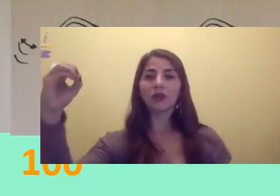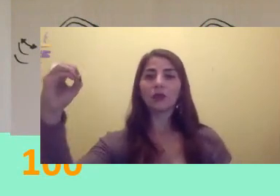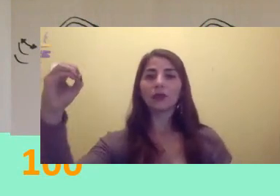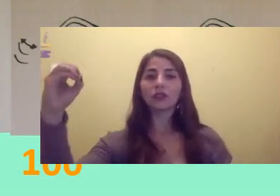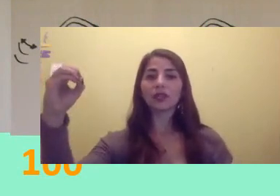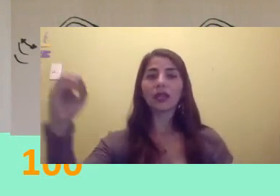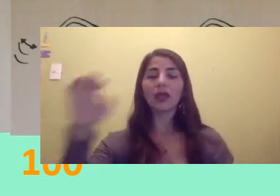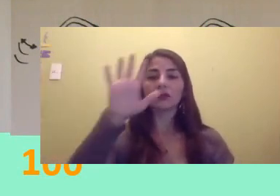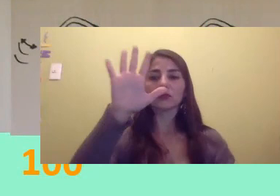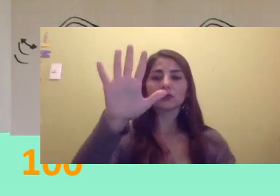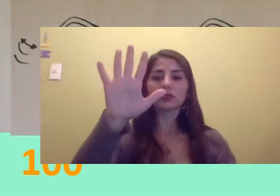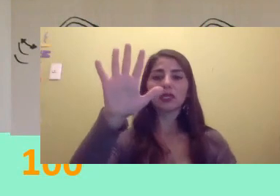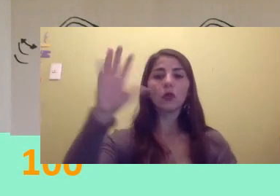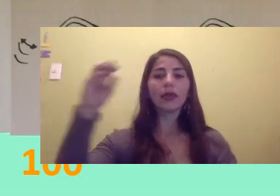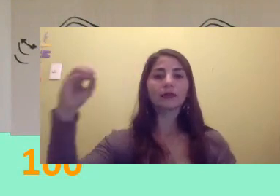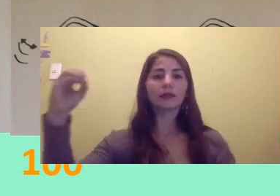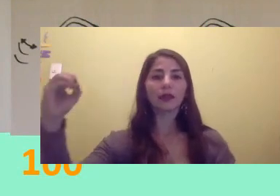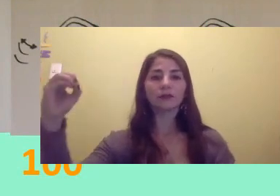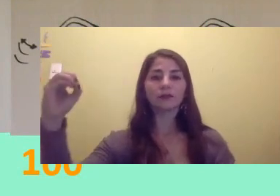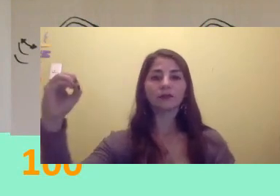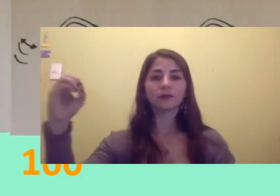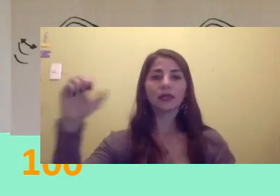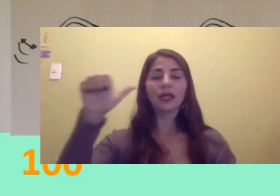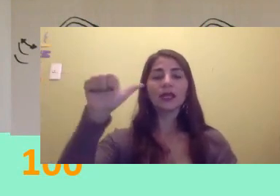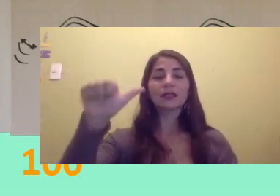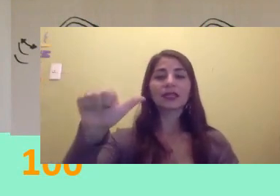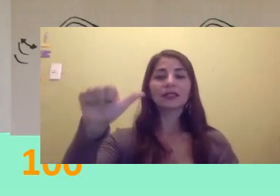40, y hago el movimiento hacia el lado. 50,